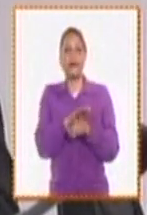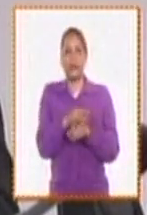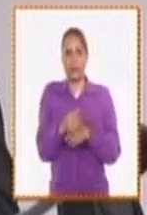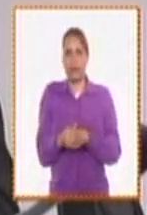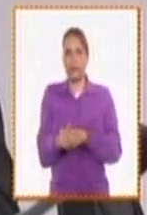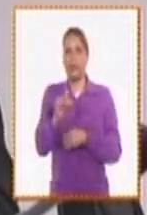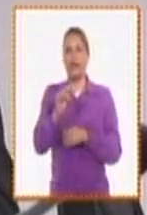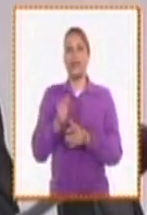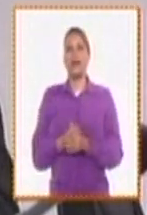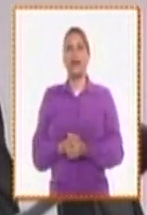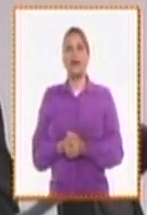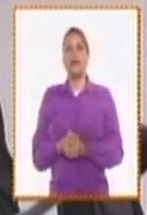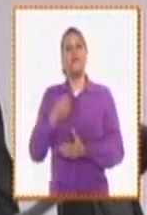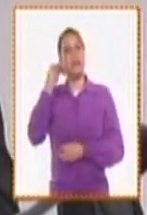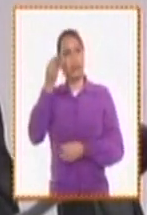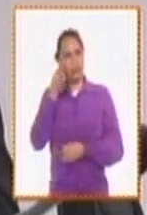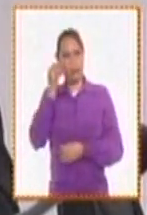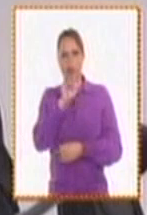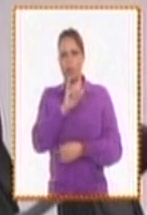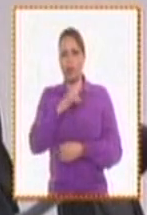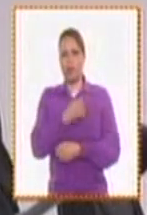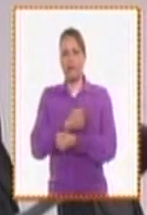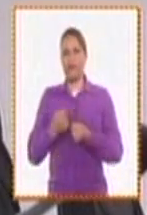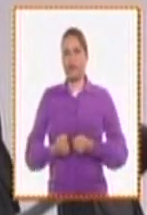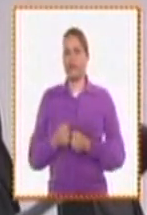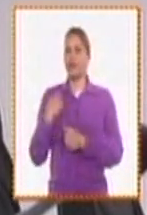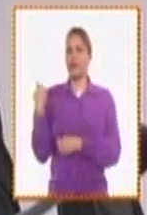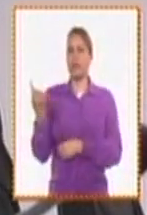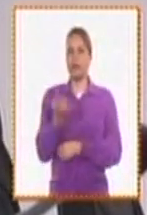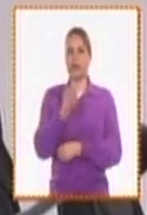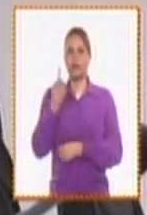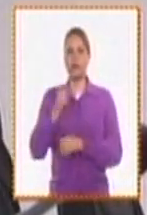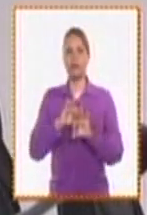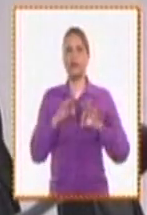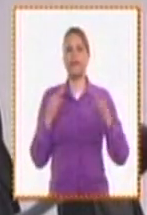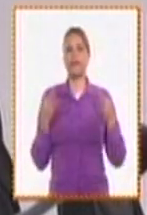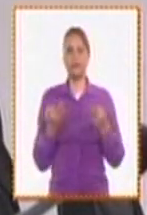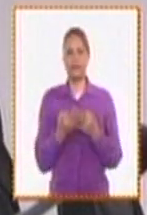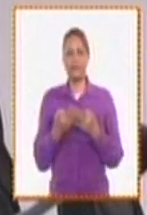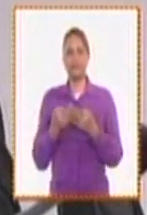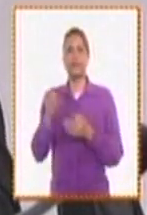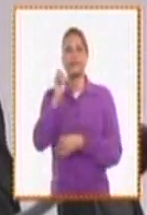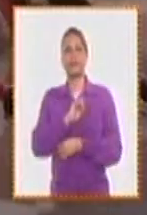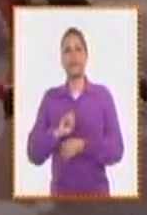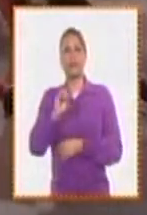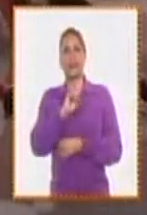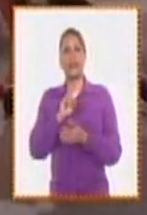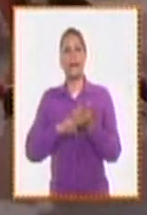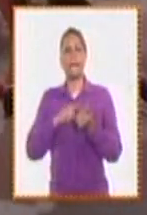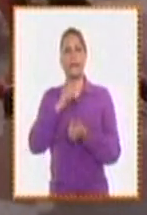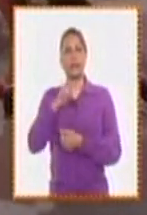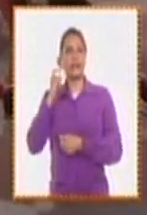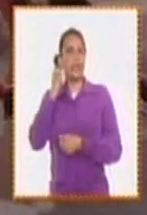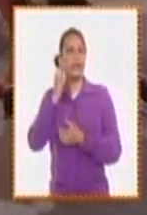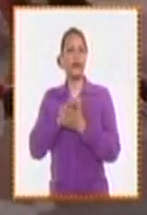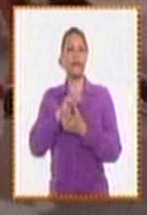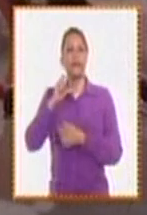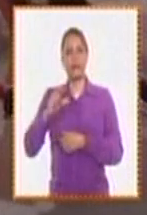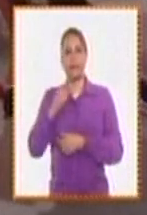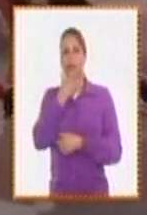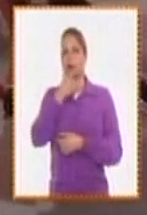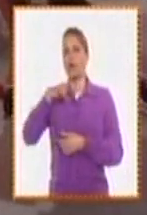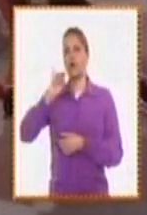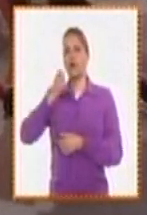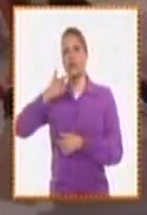creemos que con el esfuerzo también y sumar voluntades de la familia, las organizaciones, las instituciones, entre todos, yo creo que le podemos